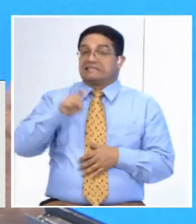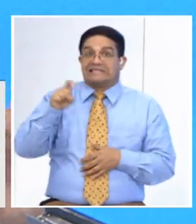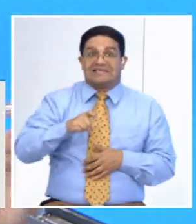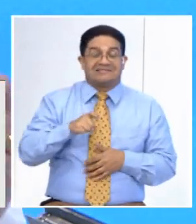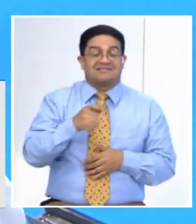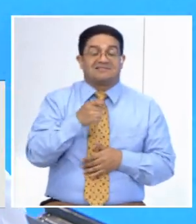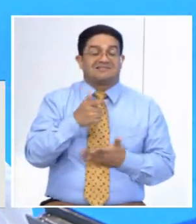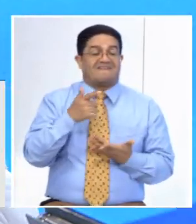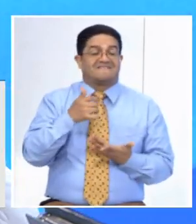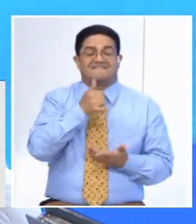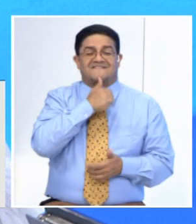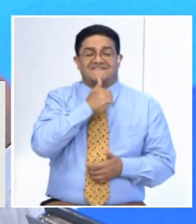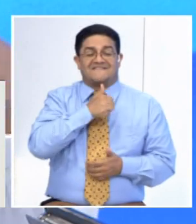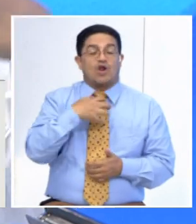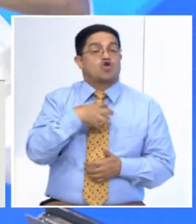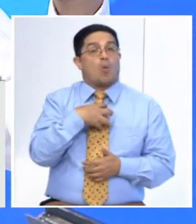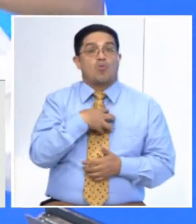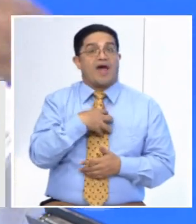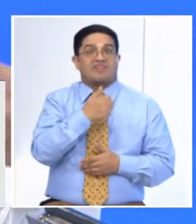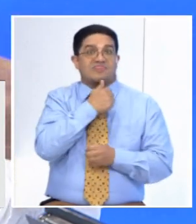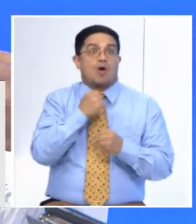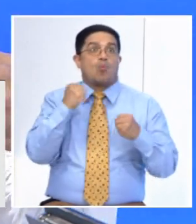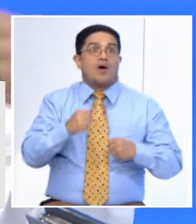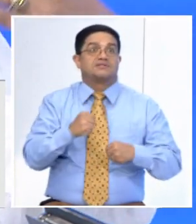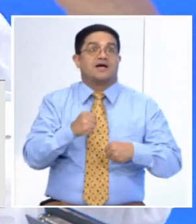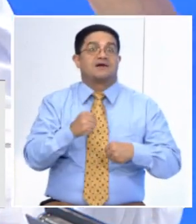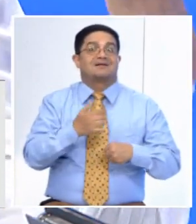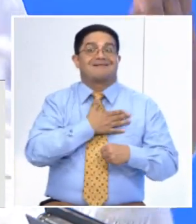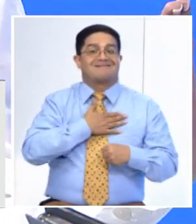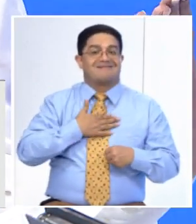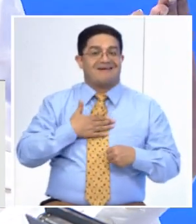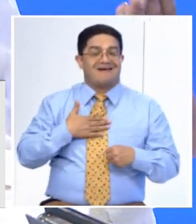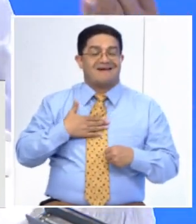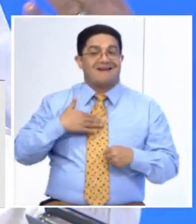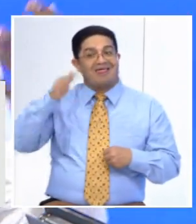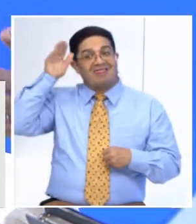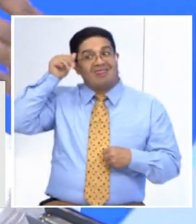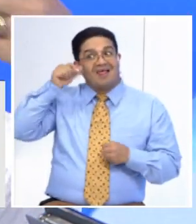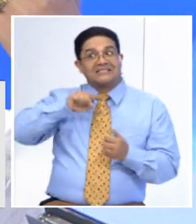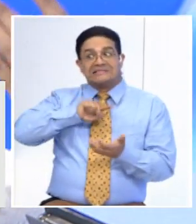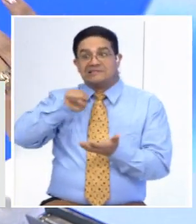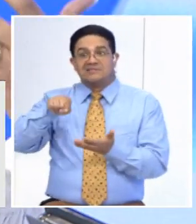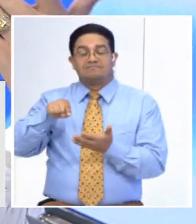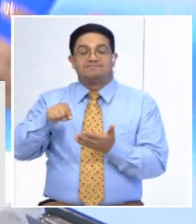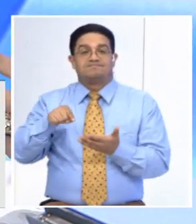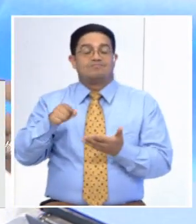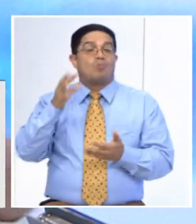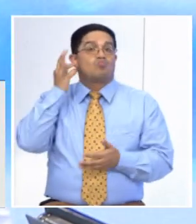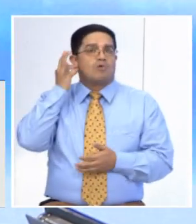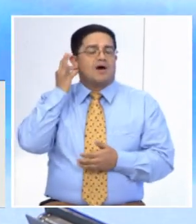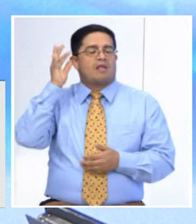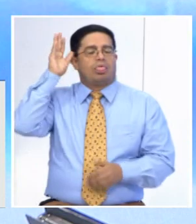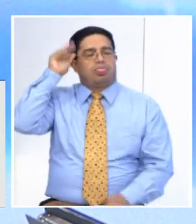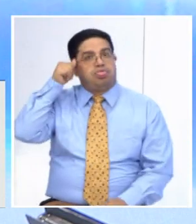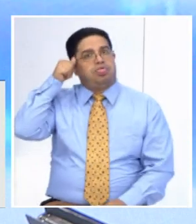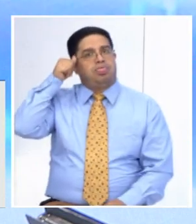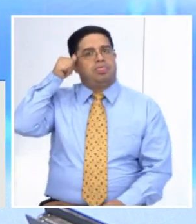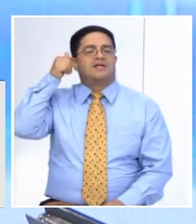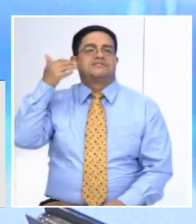repente, y en el lapso del deseo de orinar y la llegada al baño, la paciente pierde involuntariamente la